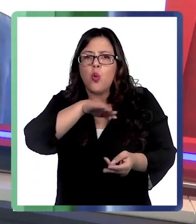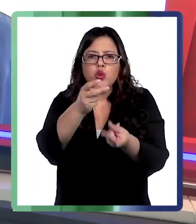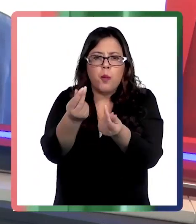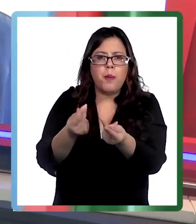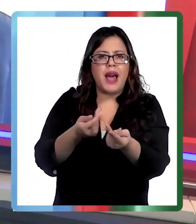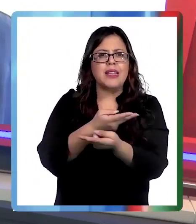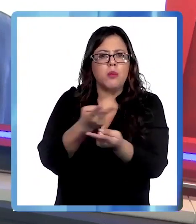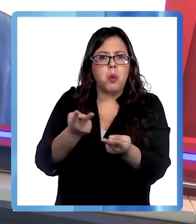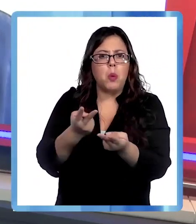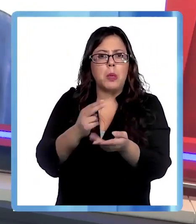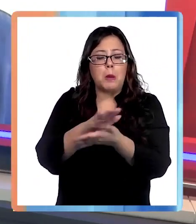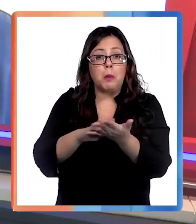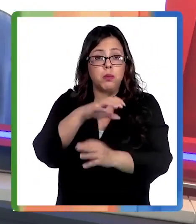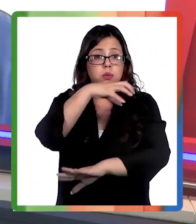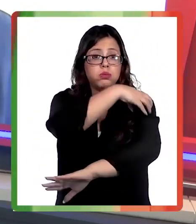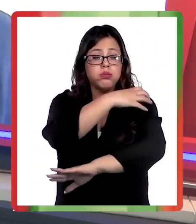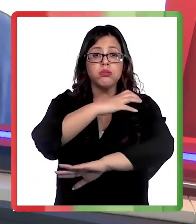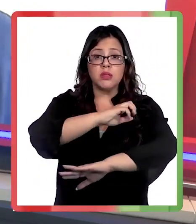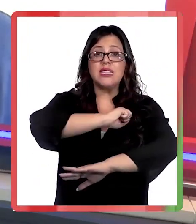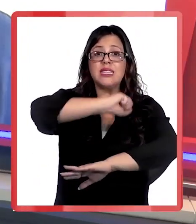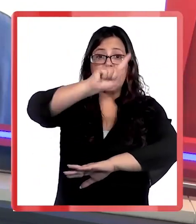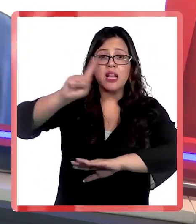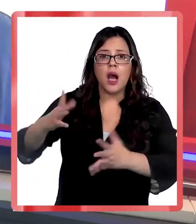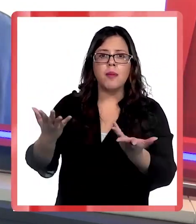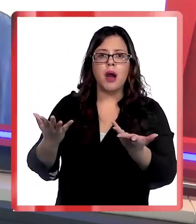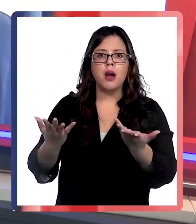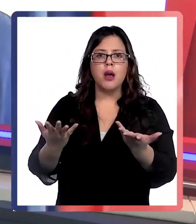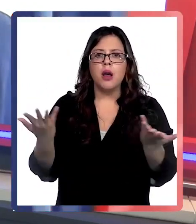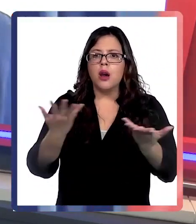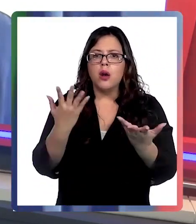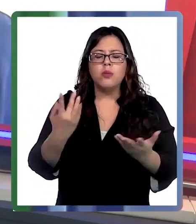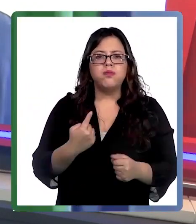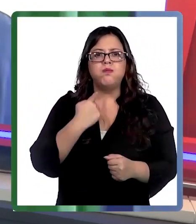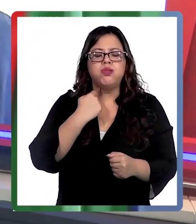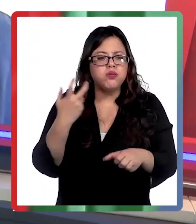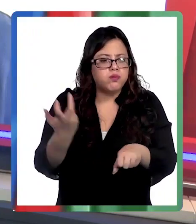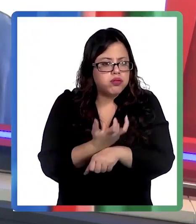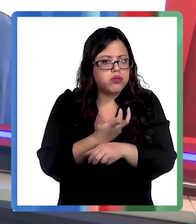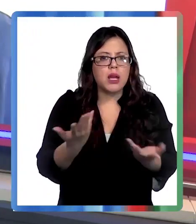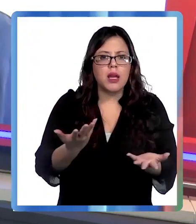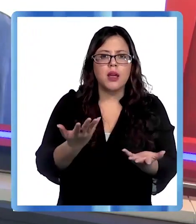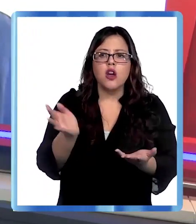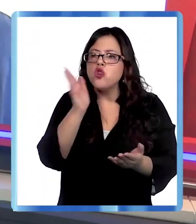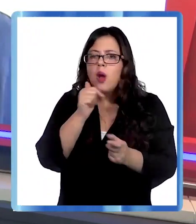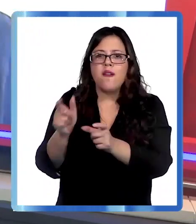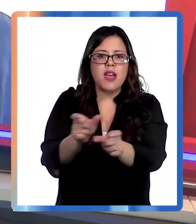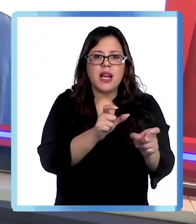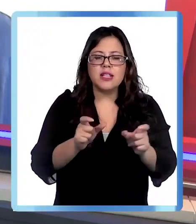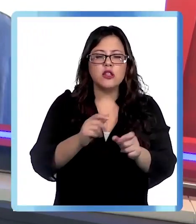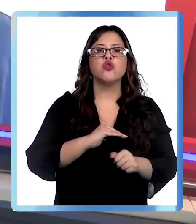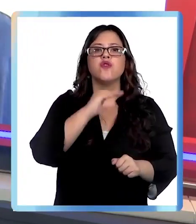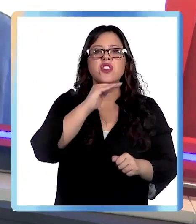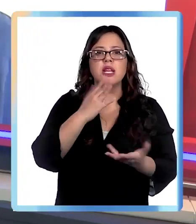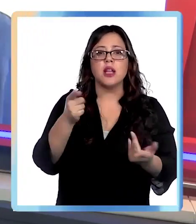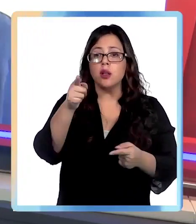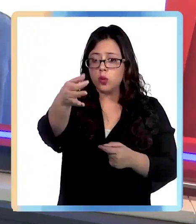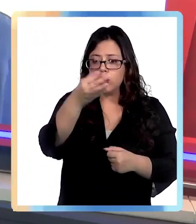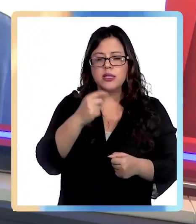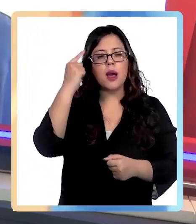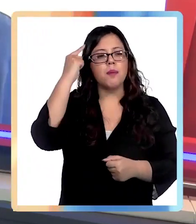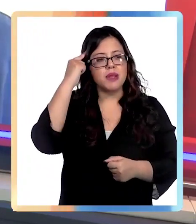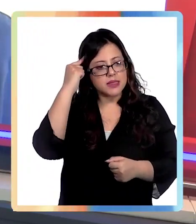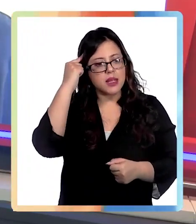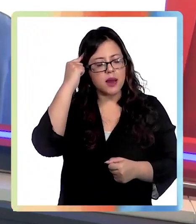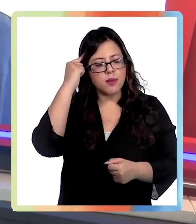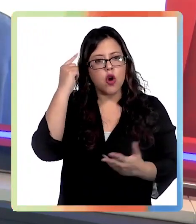que son públicos. Entonces uno dice, ¿en qué estamos fallando? ¿En qué estamos llegando tan tarde? ¿Por qué no fiscalizamos lo suficiente? Y tú dices, a ver, pensemos